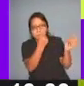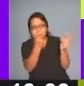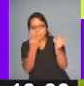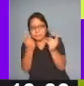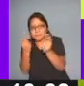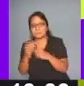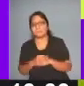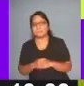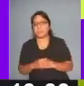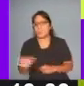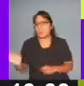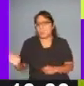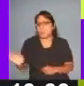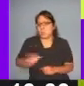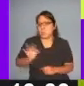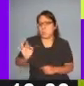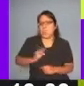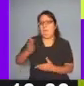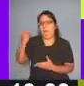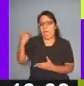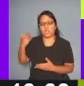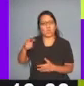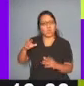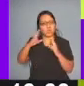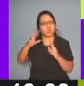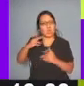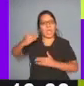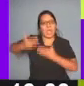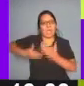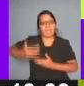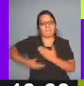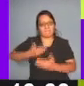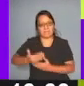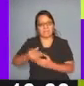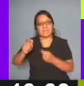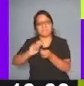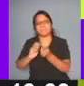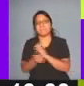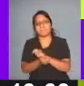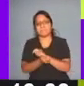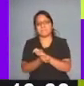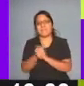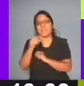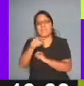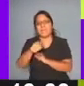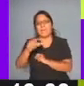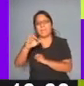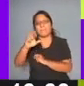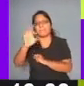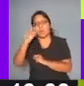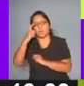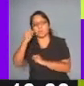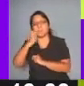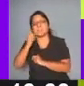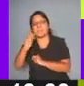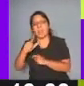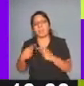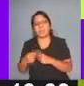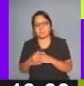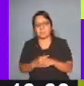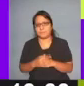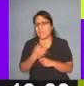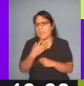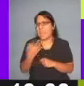años están llevando con mucho éxito adelante la gran reforma procesal. Realmente me encontré